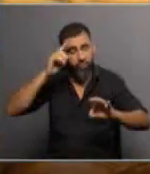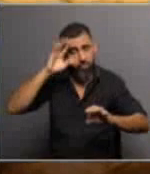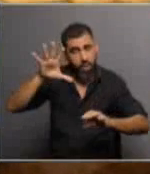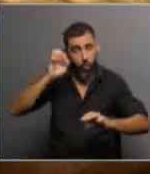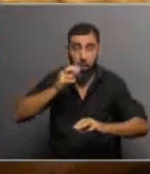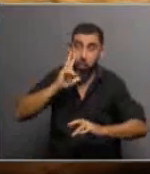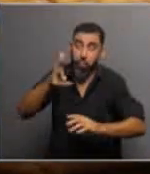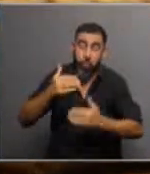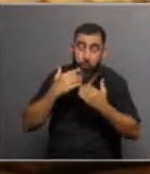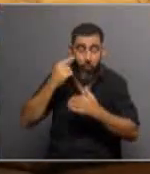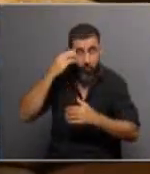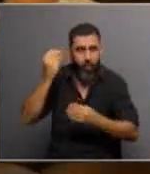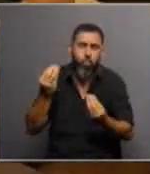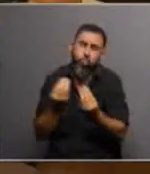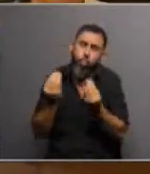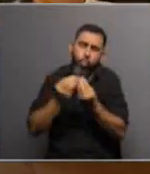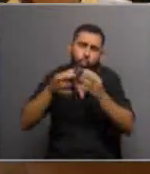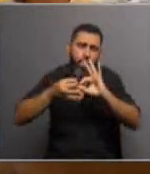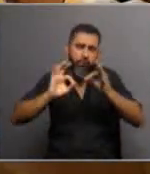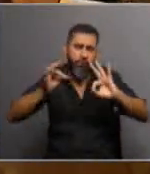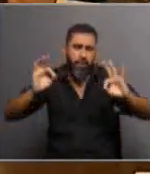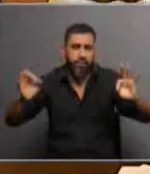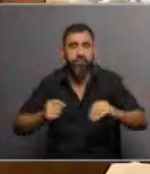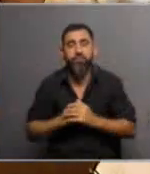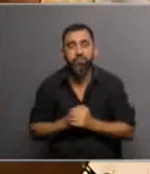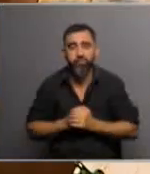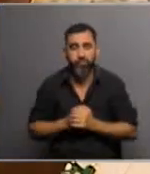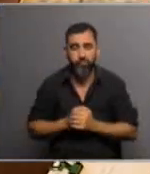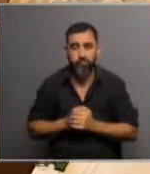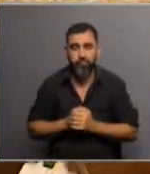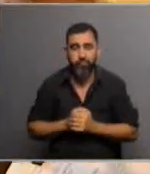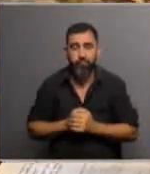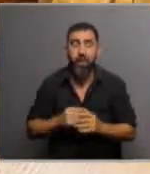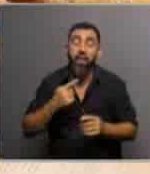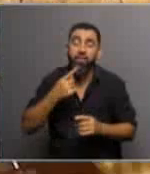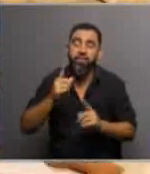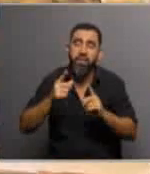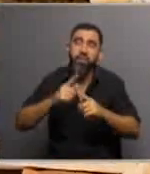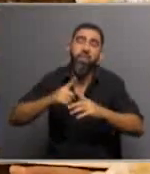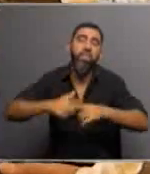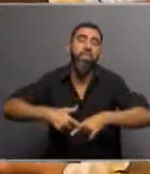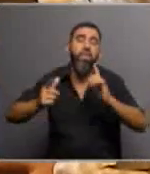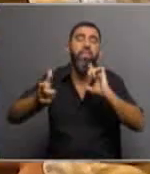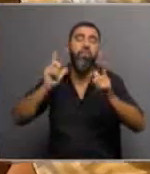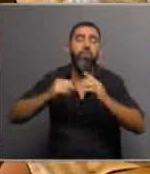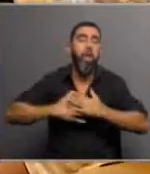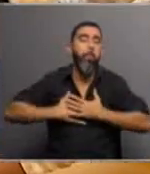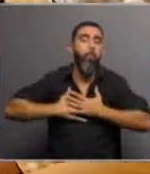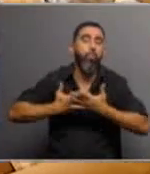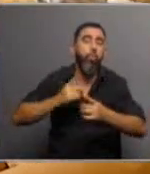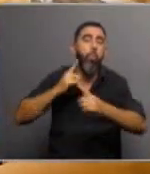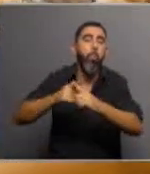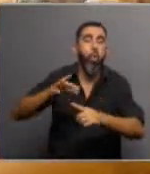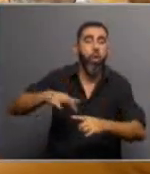dicho particularmente aparecen muchas en un vídeo que él dice claro que hay que celebrar la emoción por la vida me parece que es